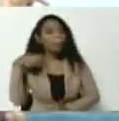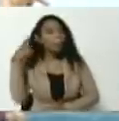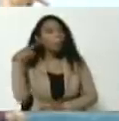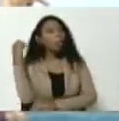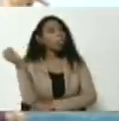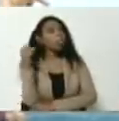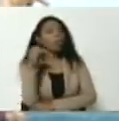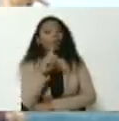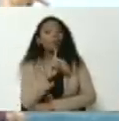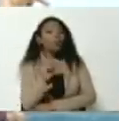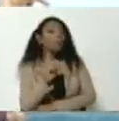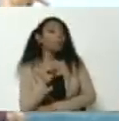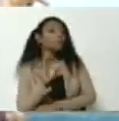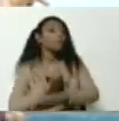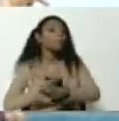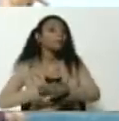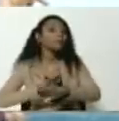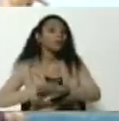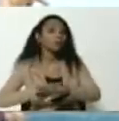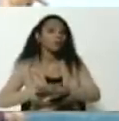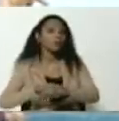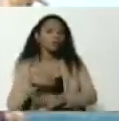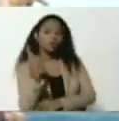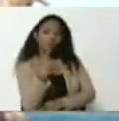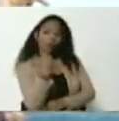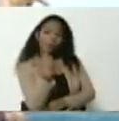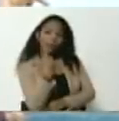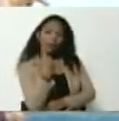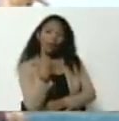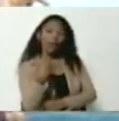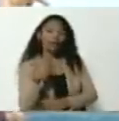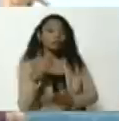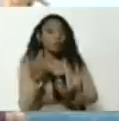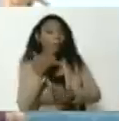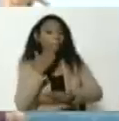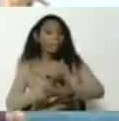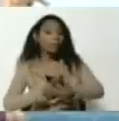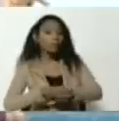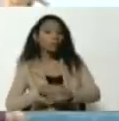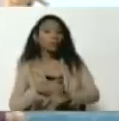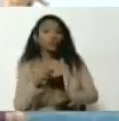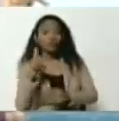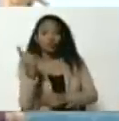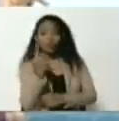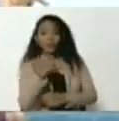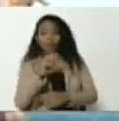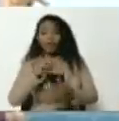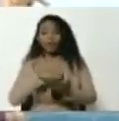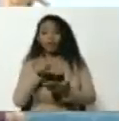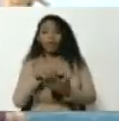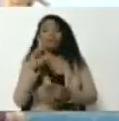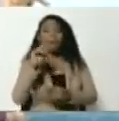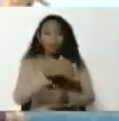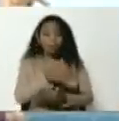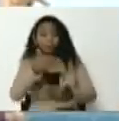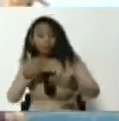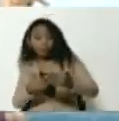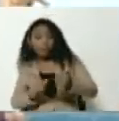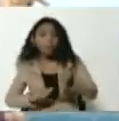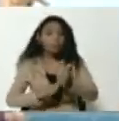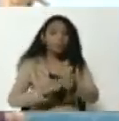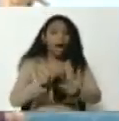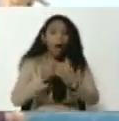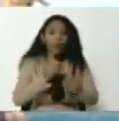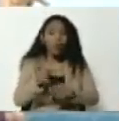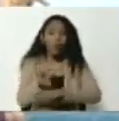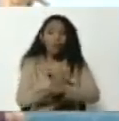todos estos hechos gravísimos que se están perpetrando. No solamente son delitos no solamente nacionales, son delitos transnacionales. Son delitos que incluyen